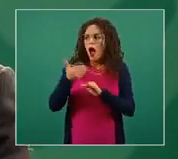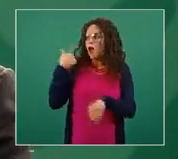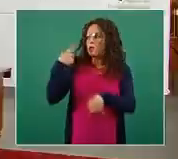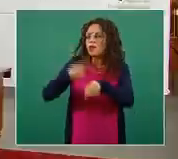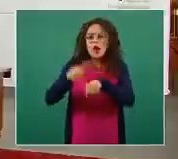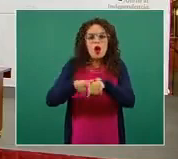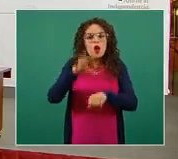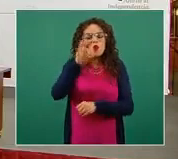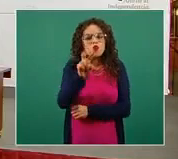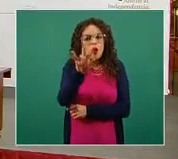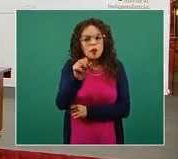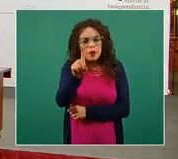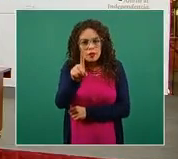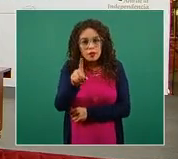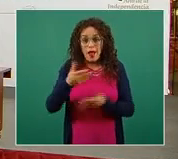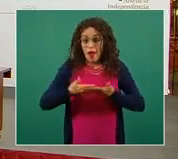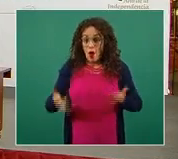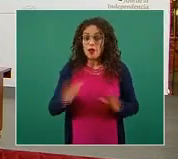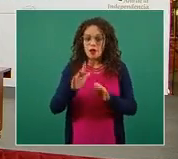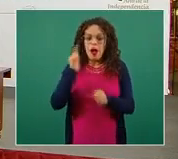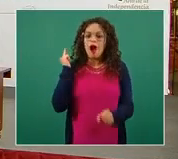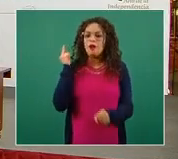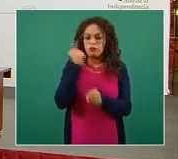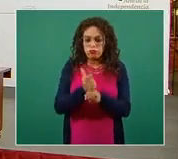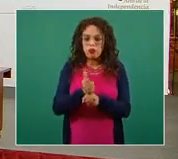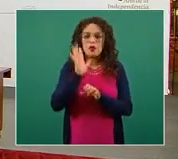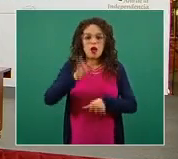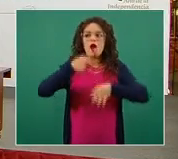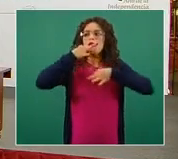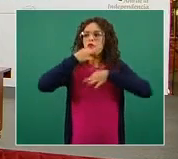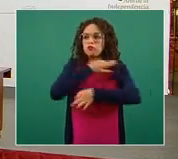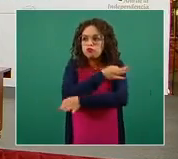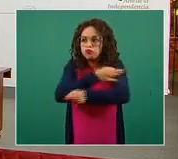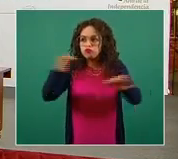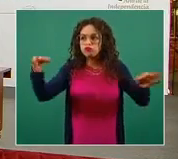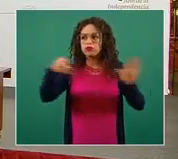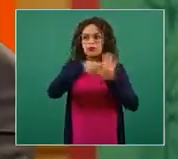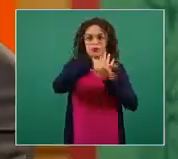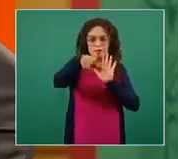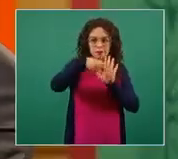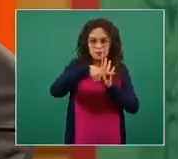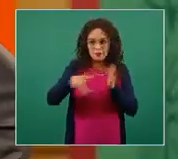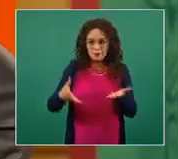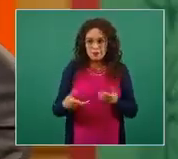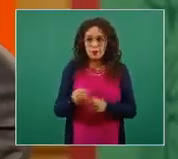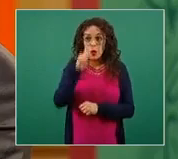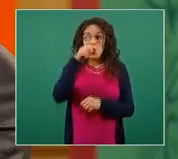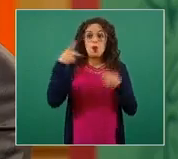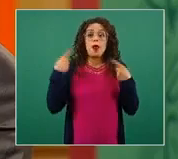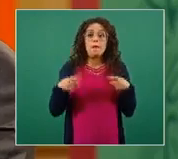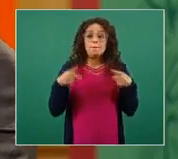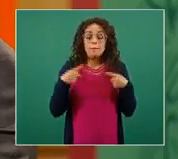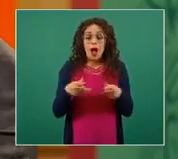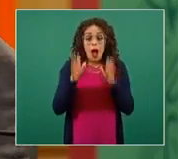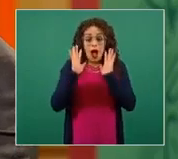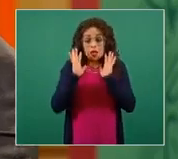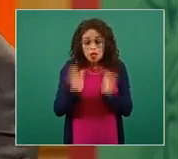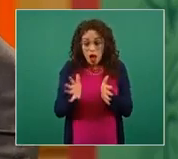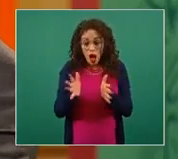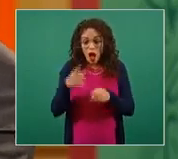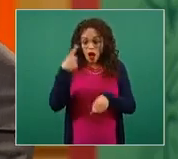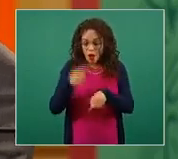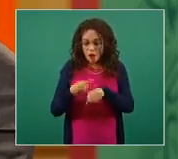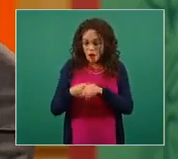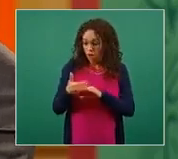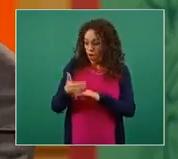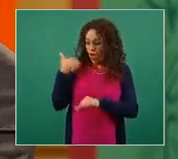en resultados preliminares, hasta ahorita han sido divulgados a la prensa, que en una persona que ya le dio COVID, una vacuna de